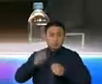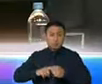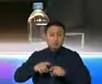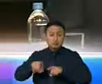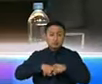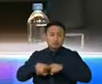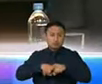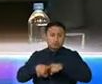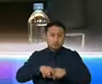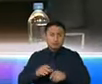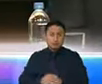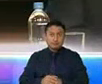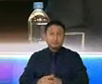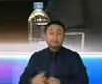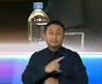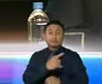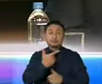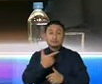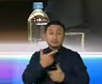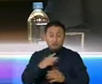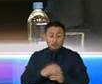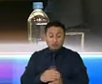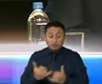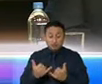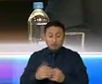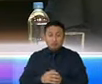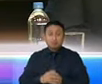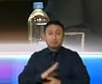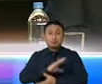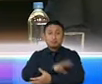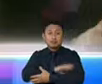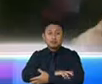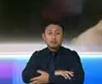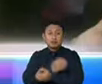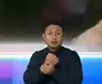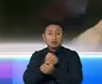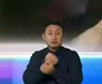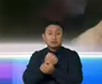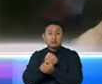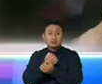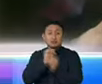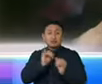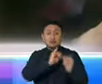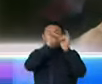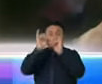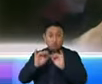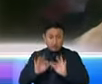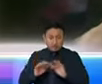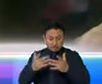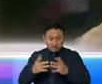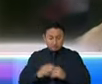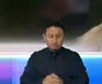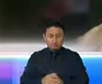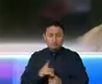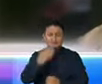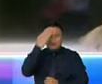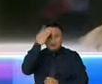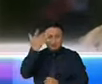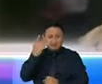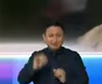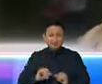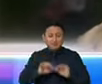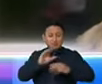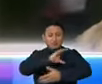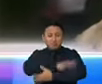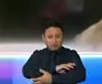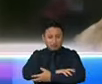Según Ledesma, ya se está trabajando con la ampliación de la plataforma informática. Porque la plataforma es limitada y usted comprenderá que